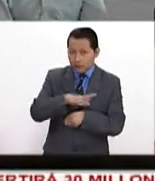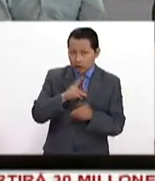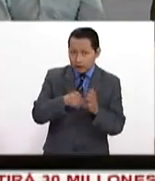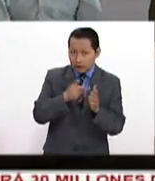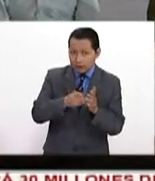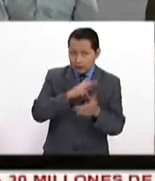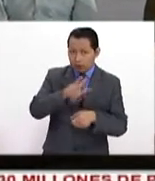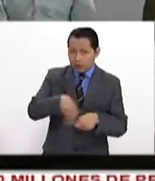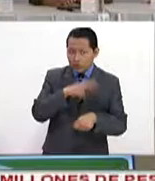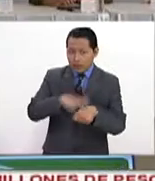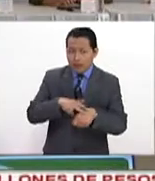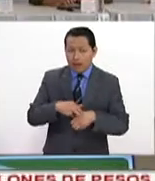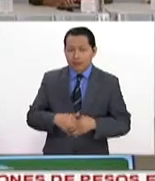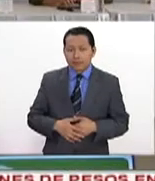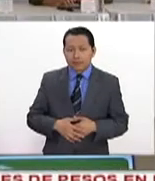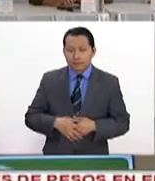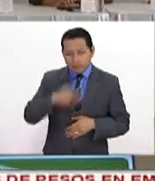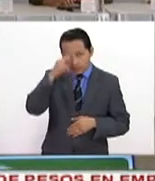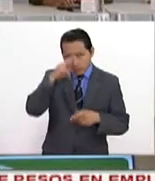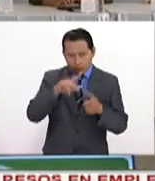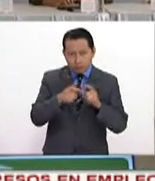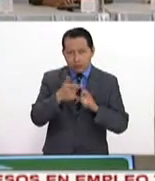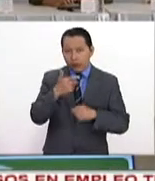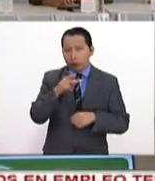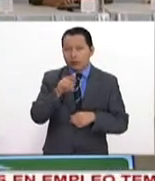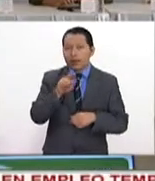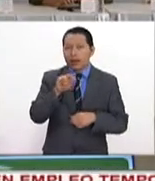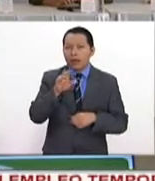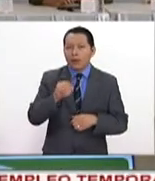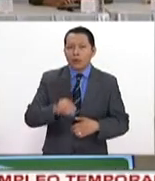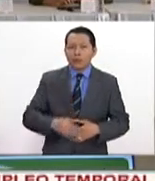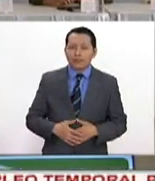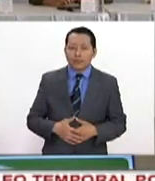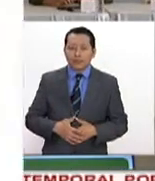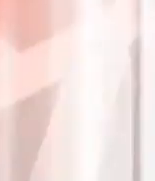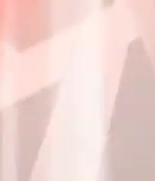regresen a la normalidad. Para México al Día, Gustavo Castillo.